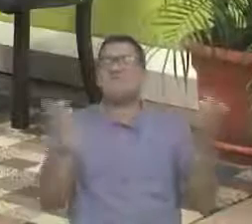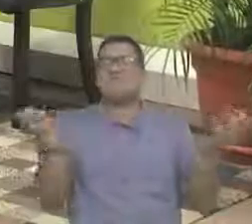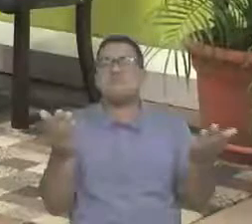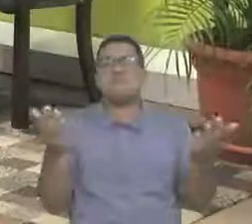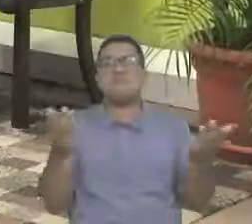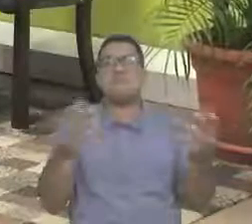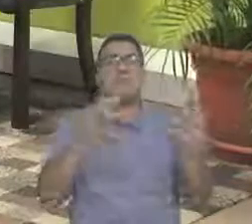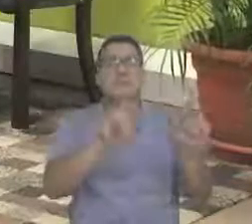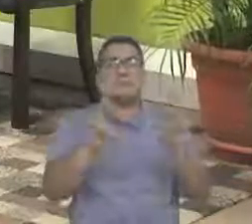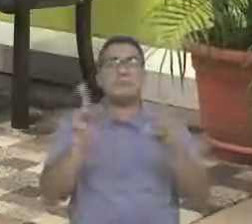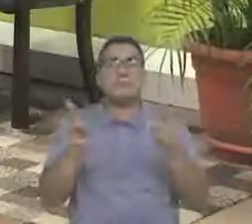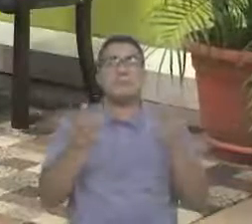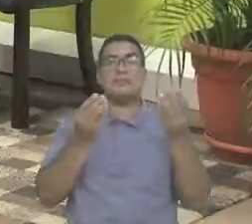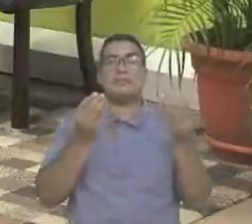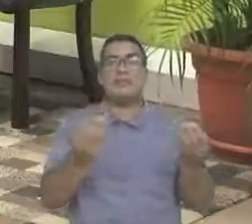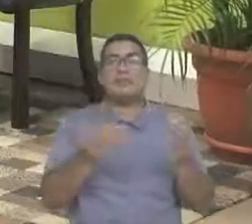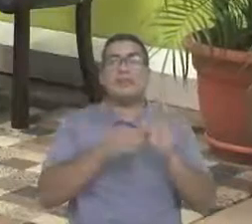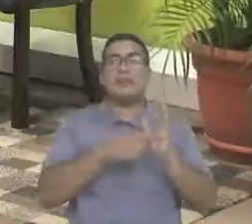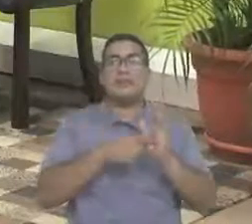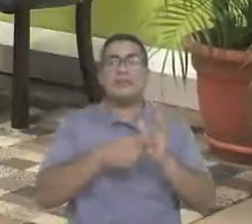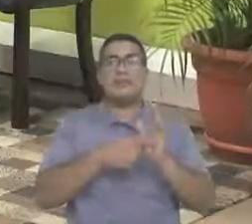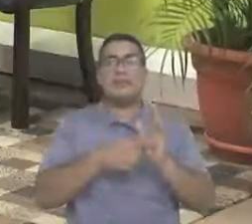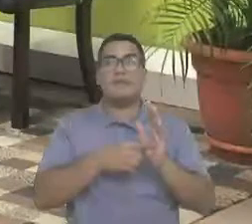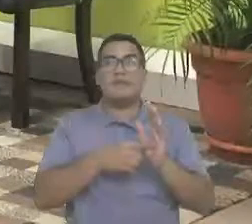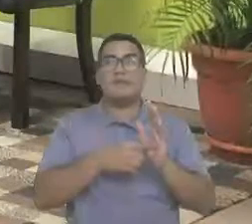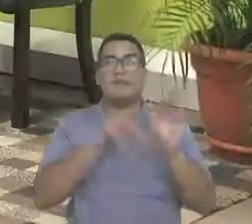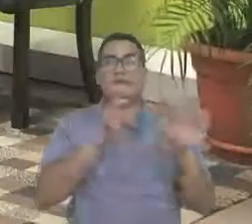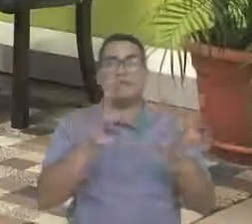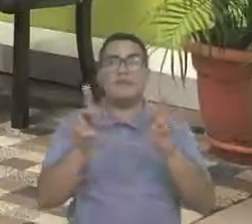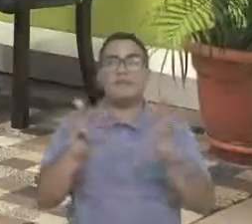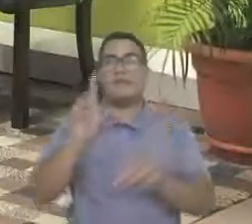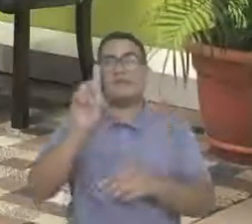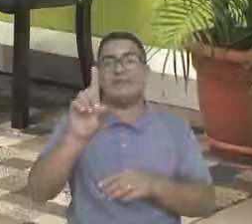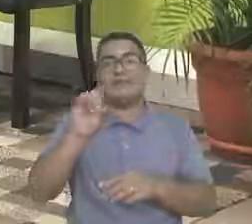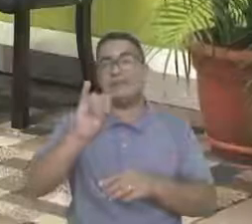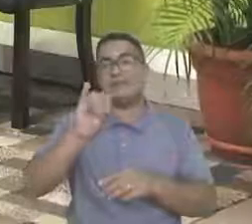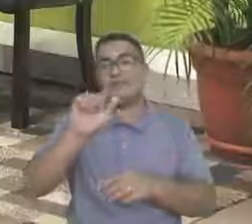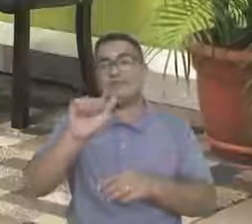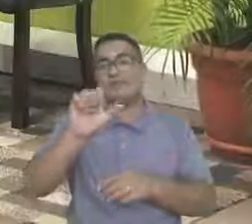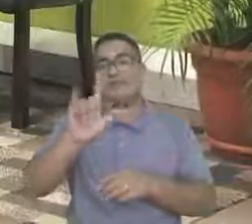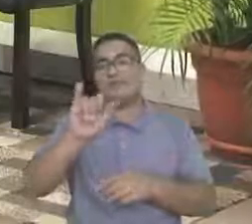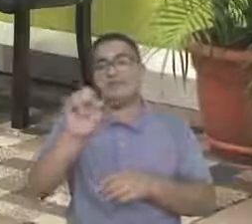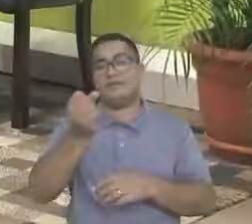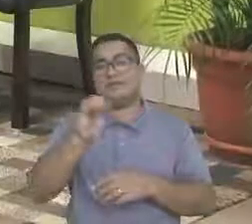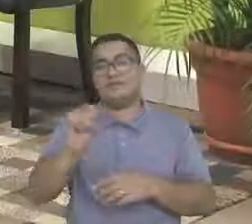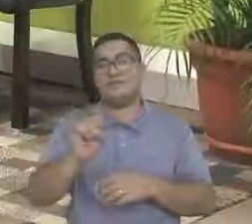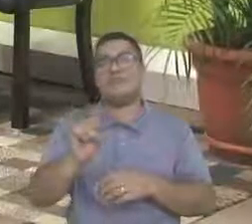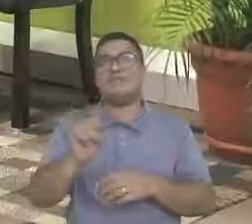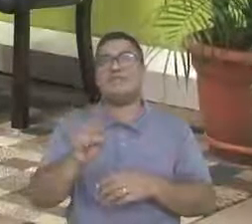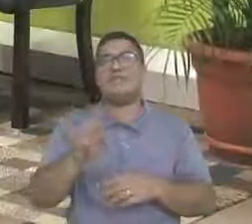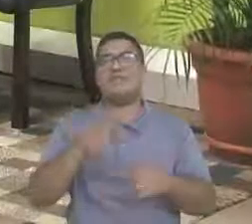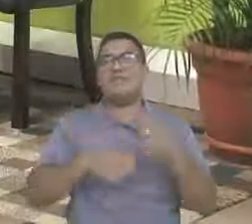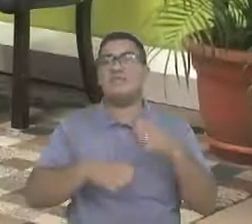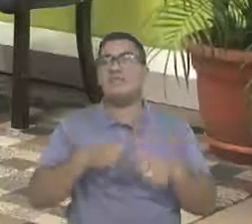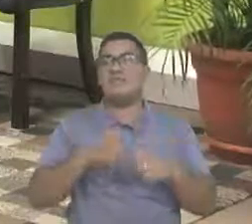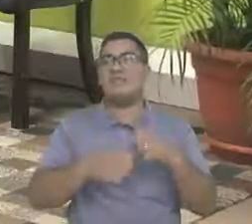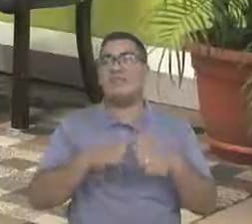bastantes personas, por ejemplo, haciéndose la diálisis. La diálisis sí. Es cuando ya el riñón ya no